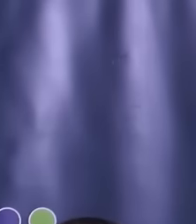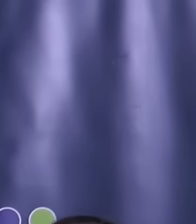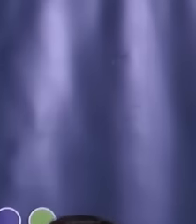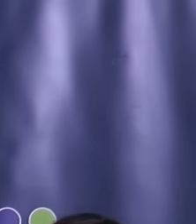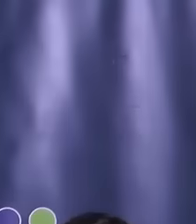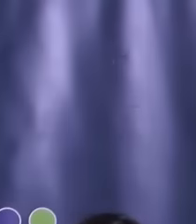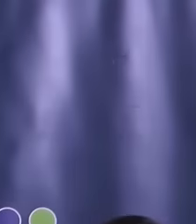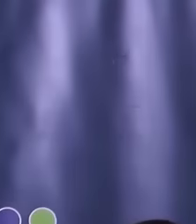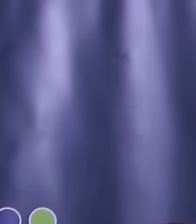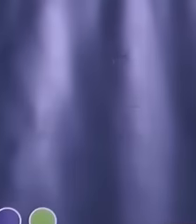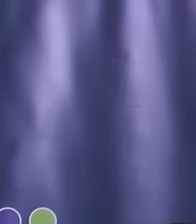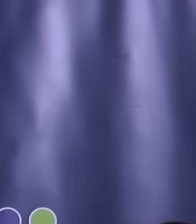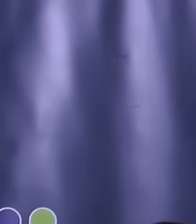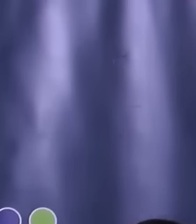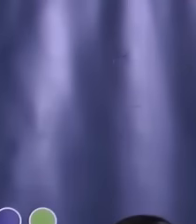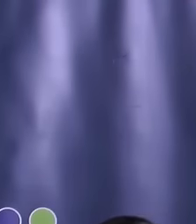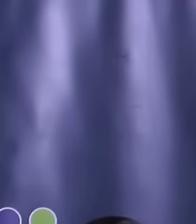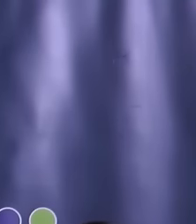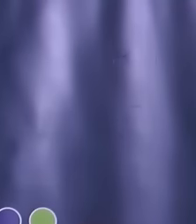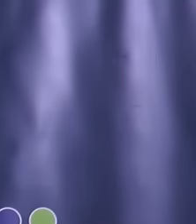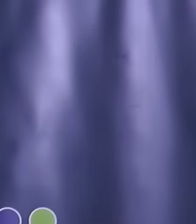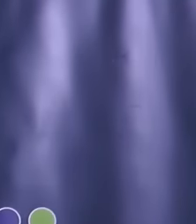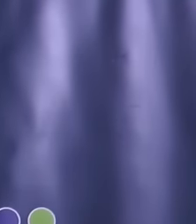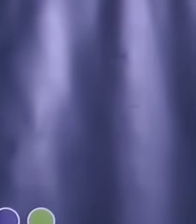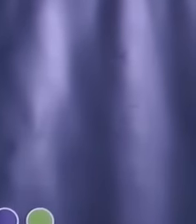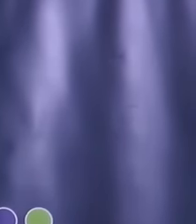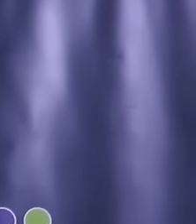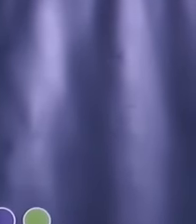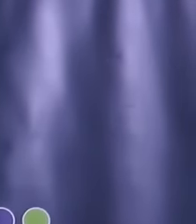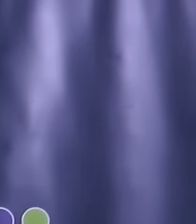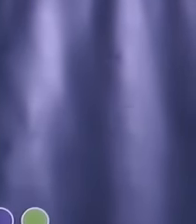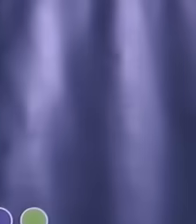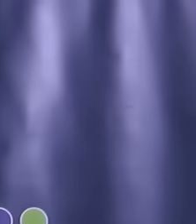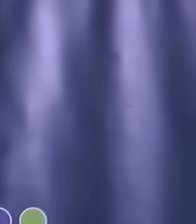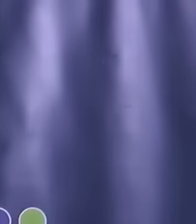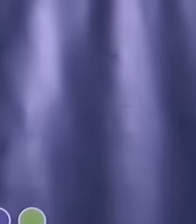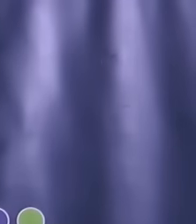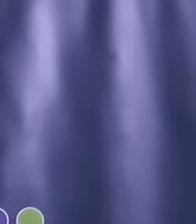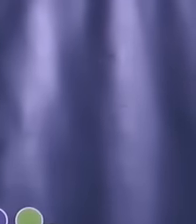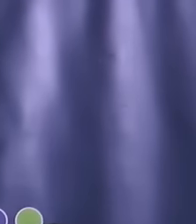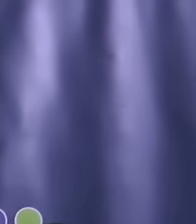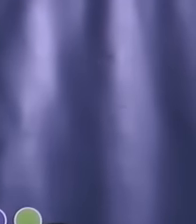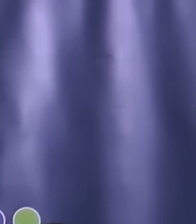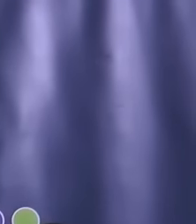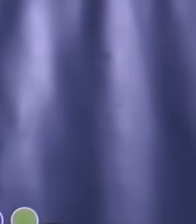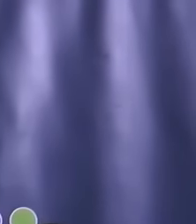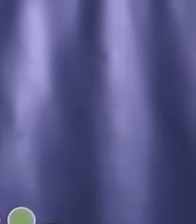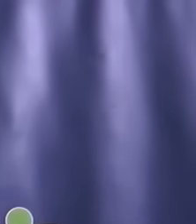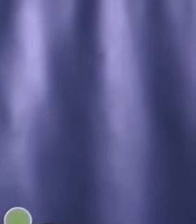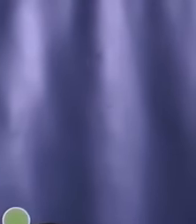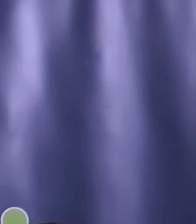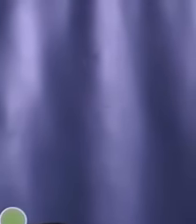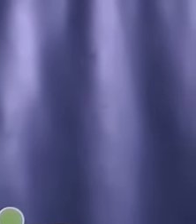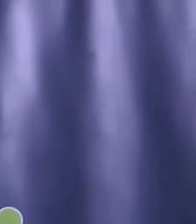compitiendo para que al final uno de ellos se pueda poner el pin de ganador y además y en esto yo creo que estaremos de acuerdo que es